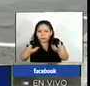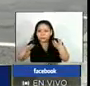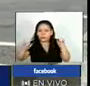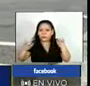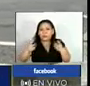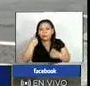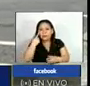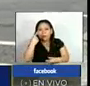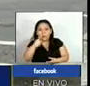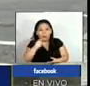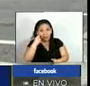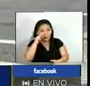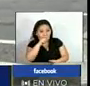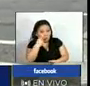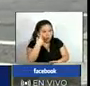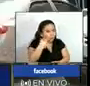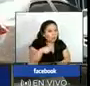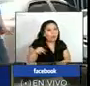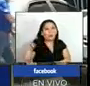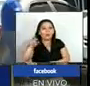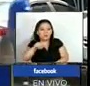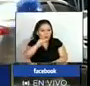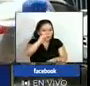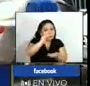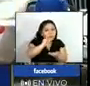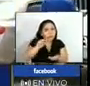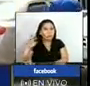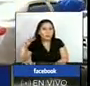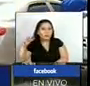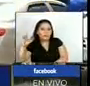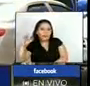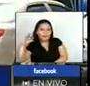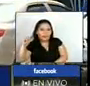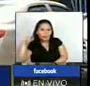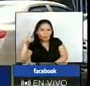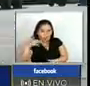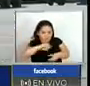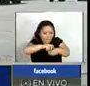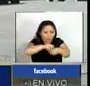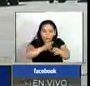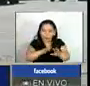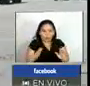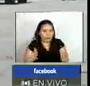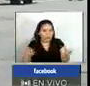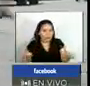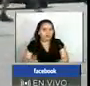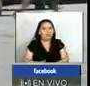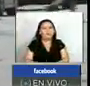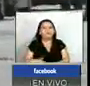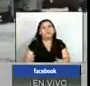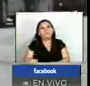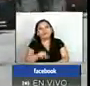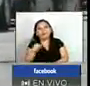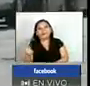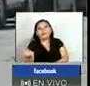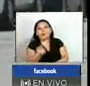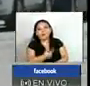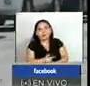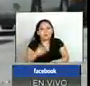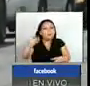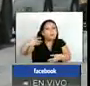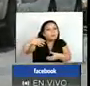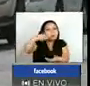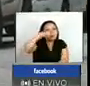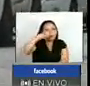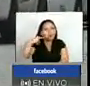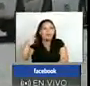Si humificadores, ustedes buscan humificadores para cilindros pequeños, ya no hay. Hay otros clientes que vienen por gas, pero